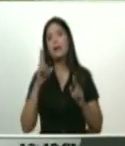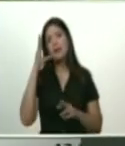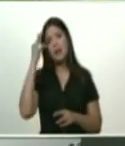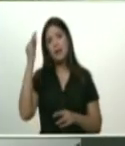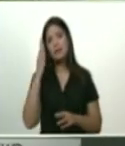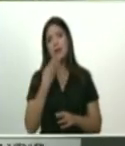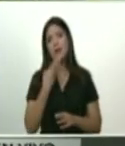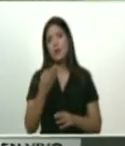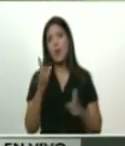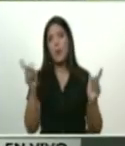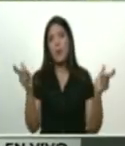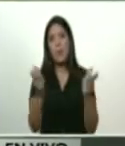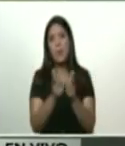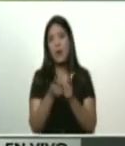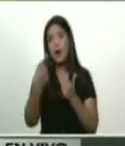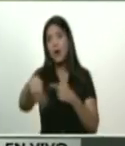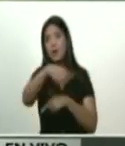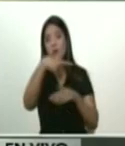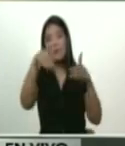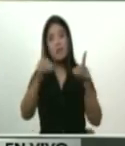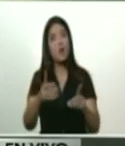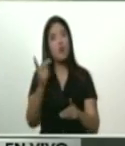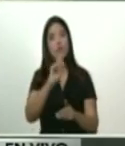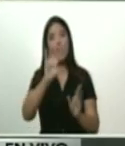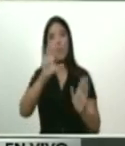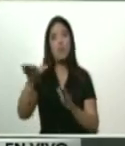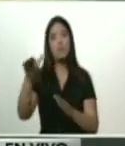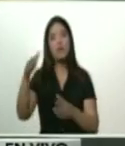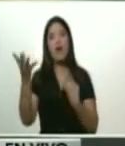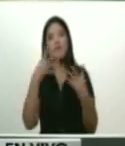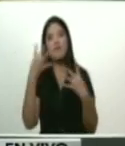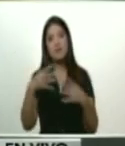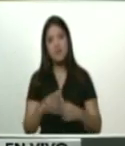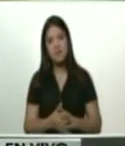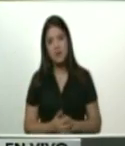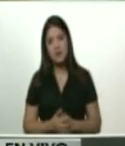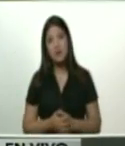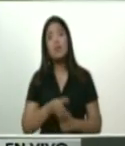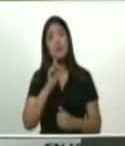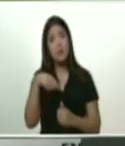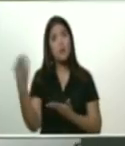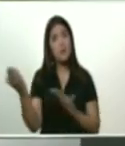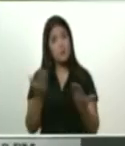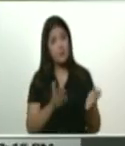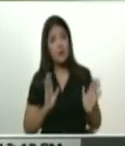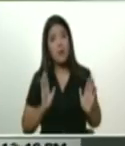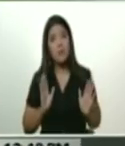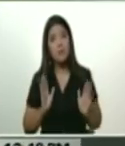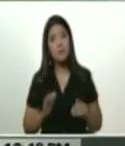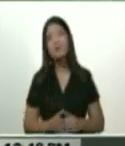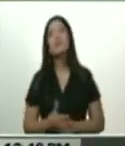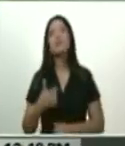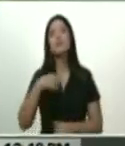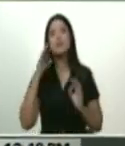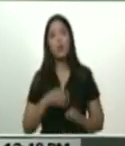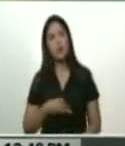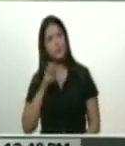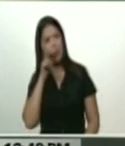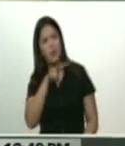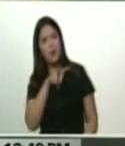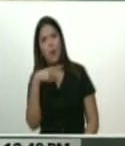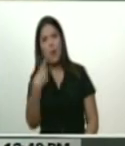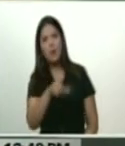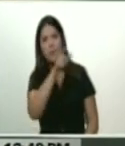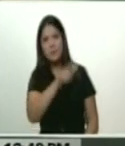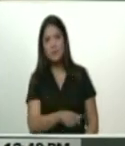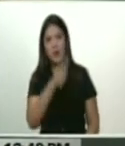nuestras ciudades, decidieron no apoyar el Festival Suena Caracas. Igual los invitamos y estoy seguro, si veo a un concejal